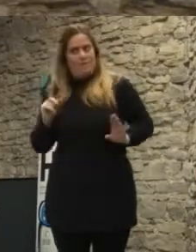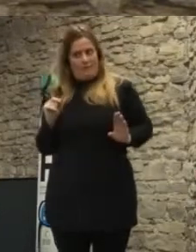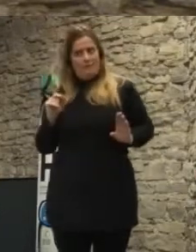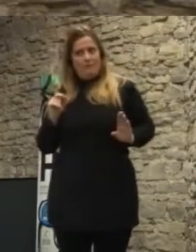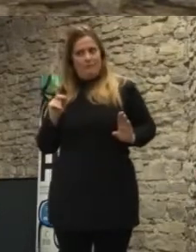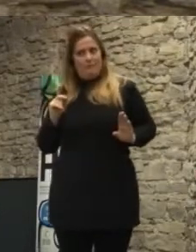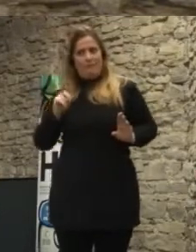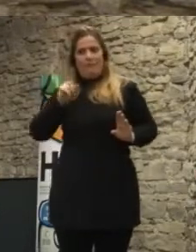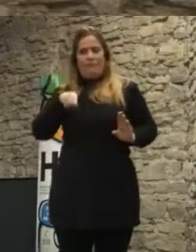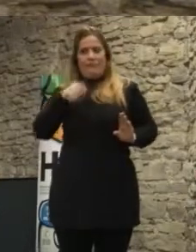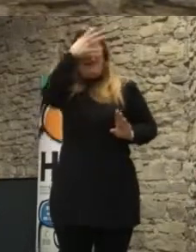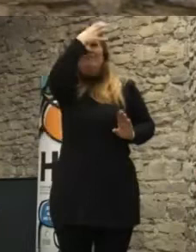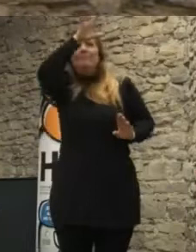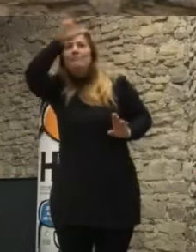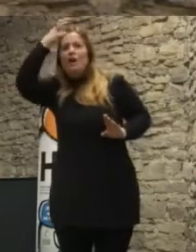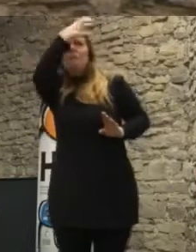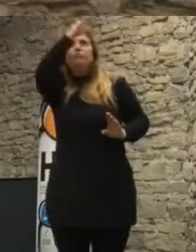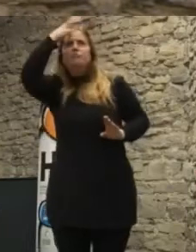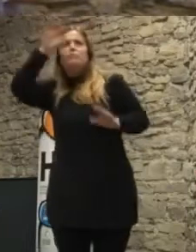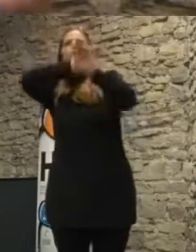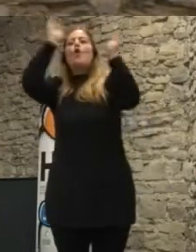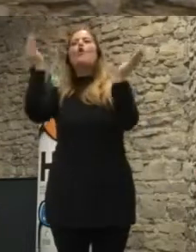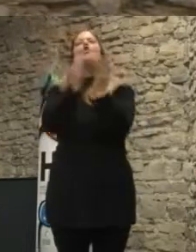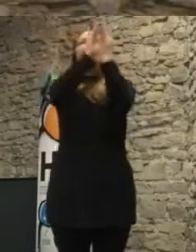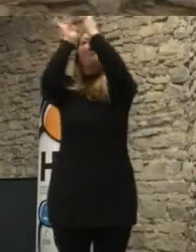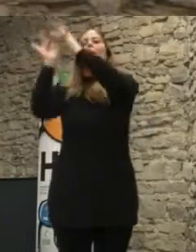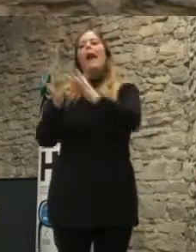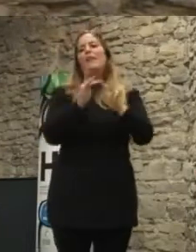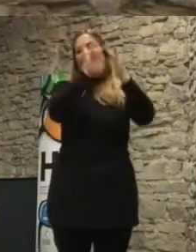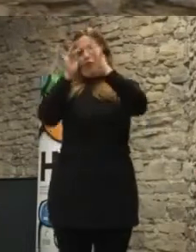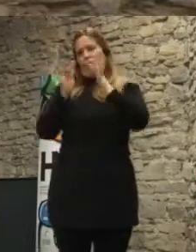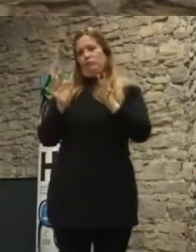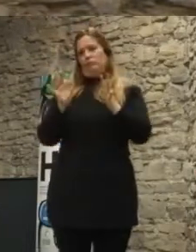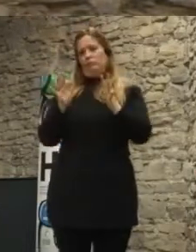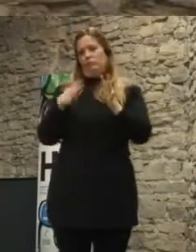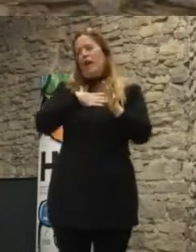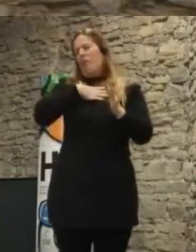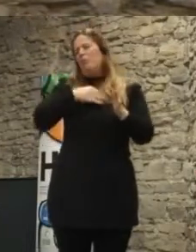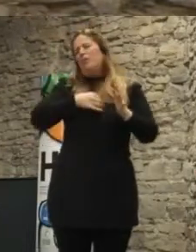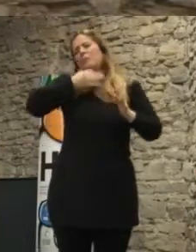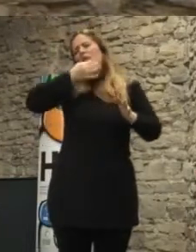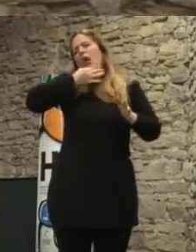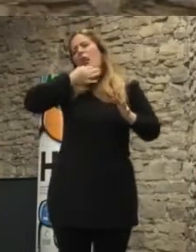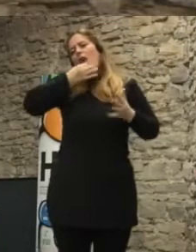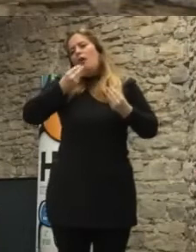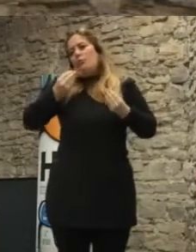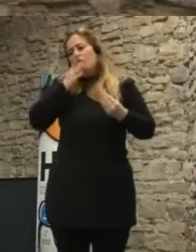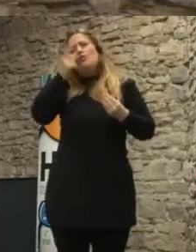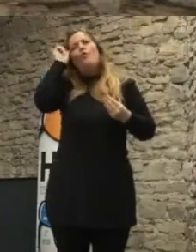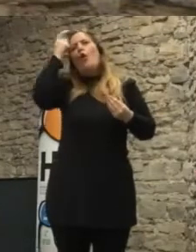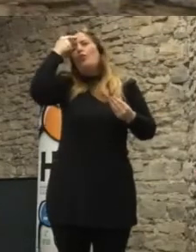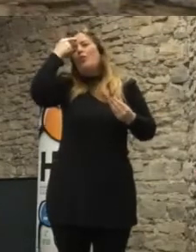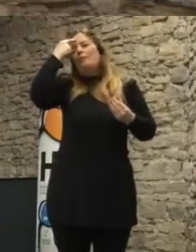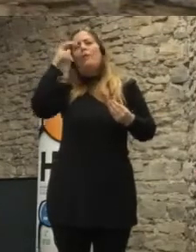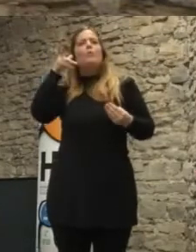La globalización, podríamos también extendernos muchísimo, es un concepto que hemos oído hablar